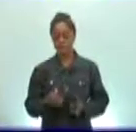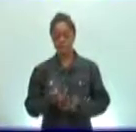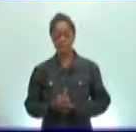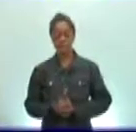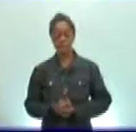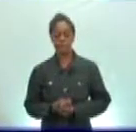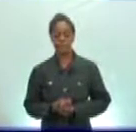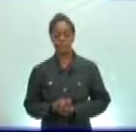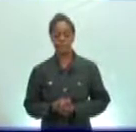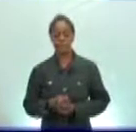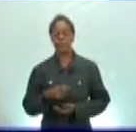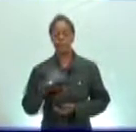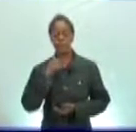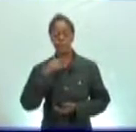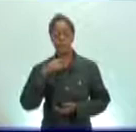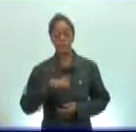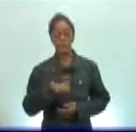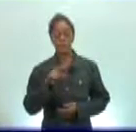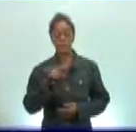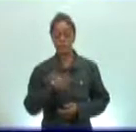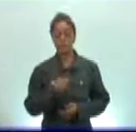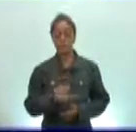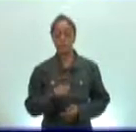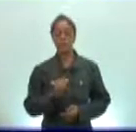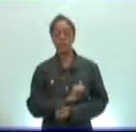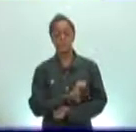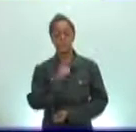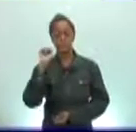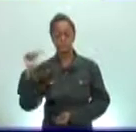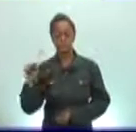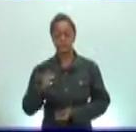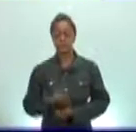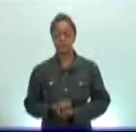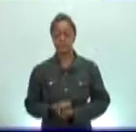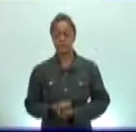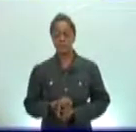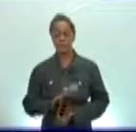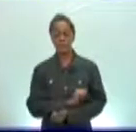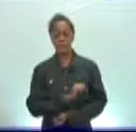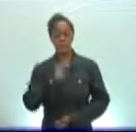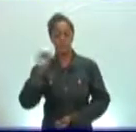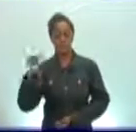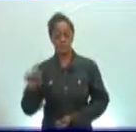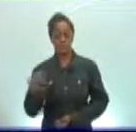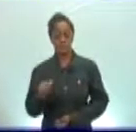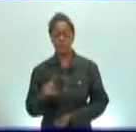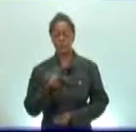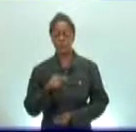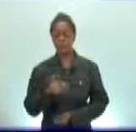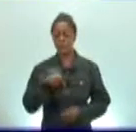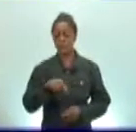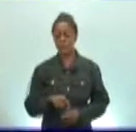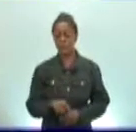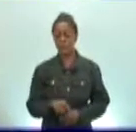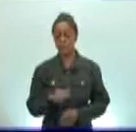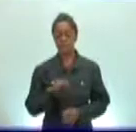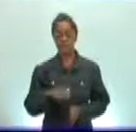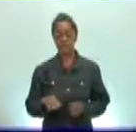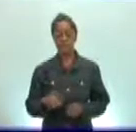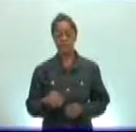Y ejemplificamos esos éxitos. Éxitos que estaban desde